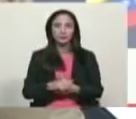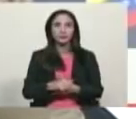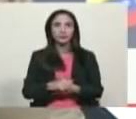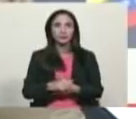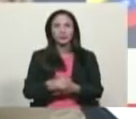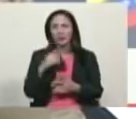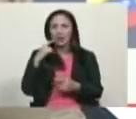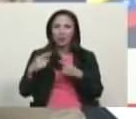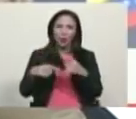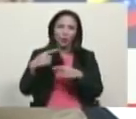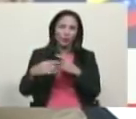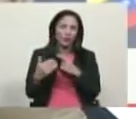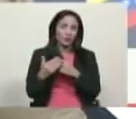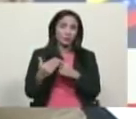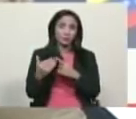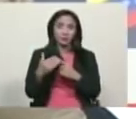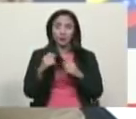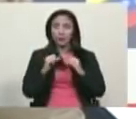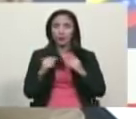Todos los días.